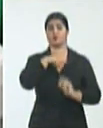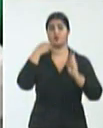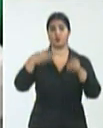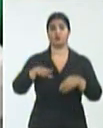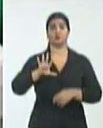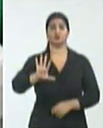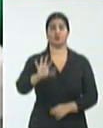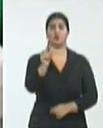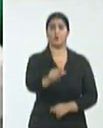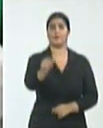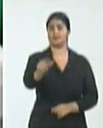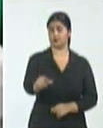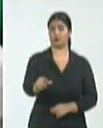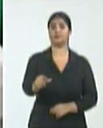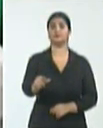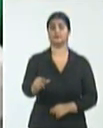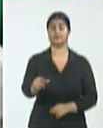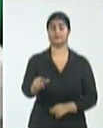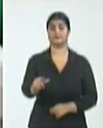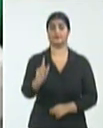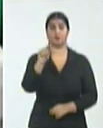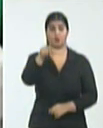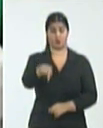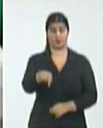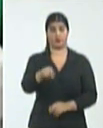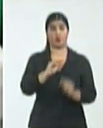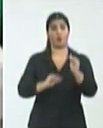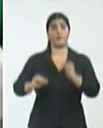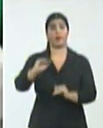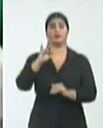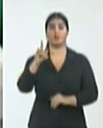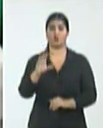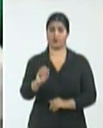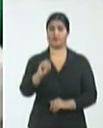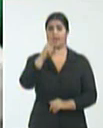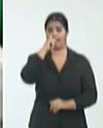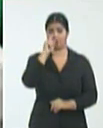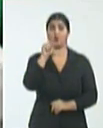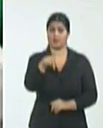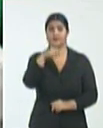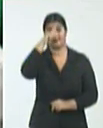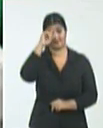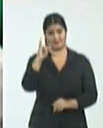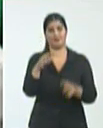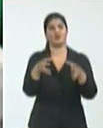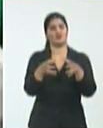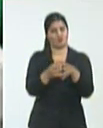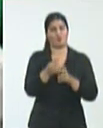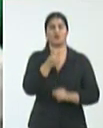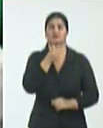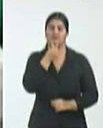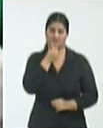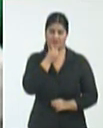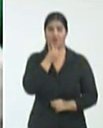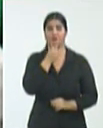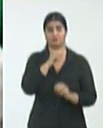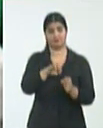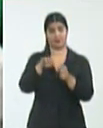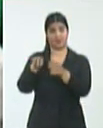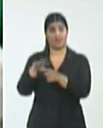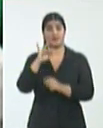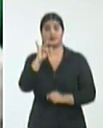personas, 5 pacientes con más de 90 años de edad. Por lo tanto, de 70 años y